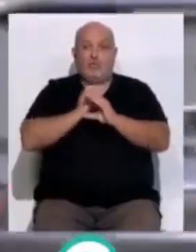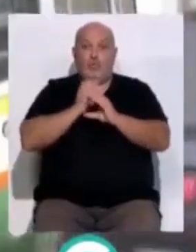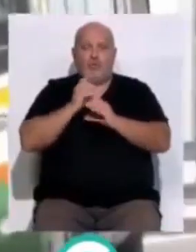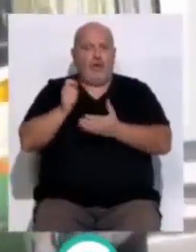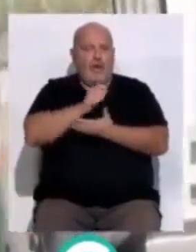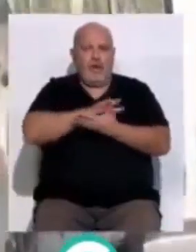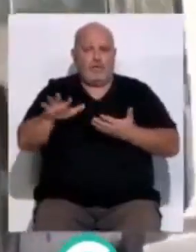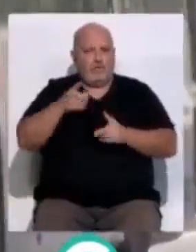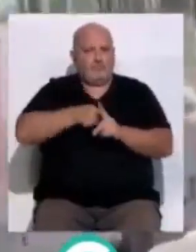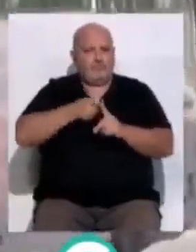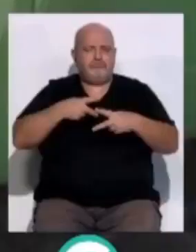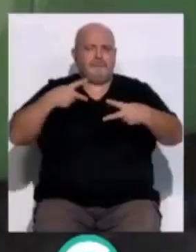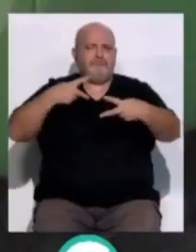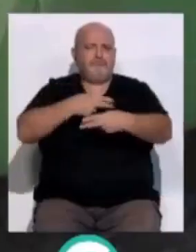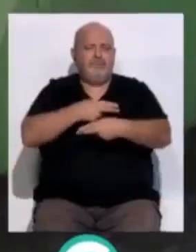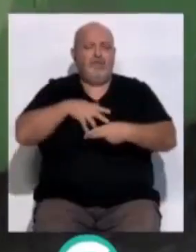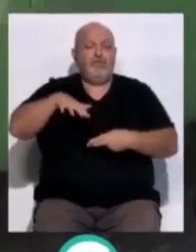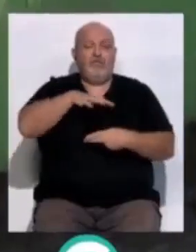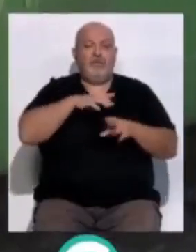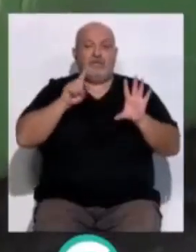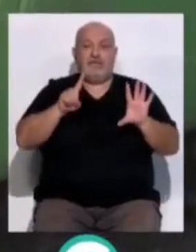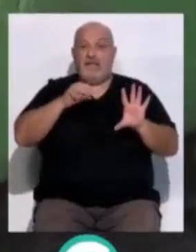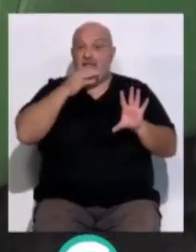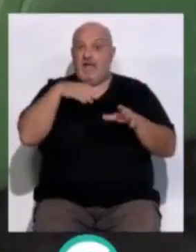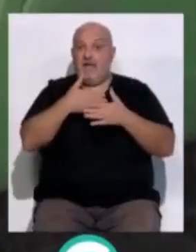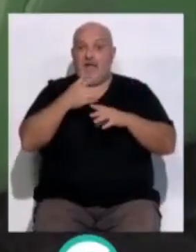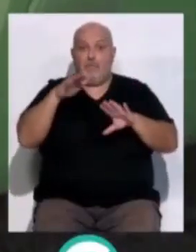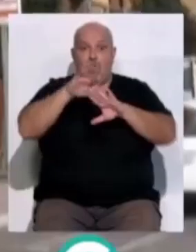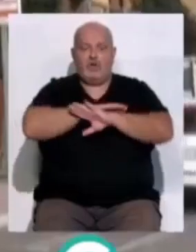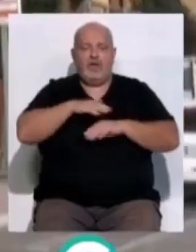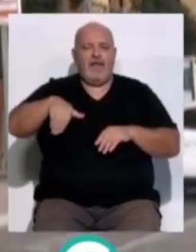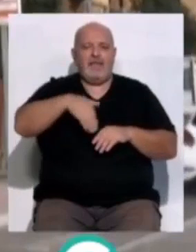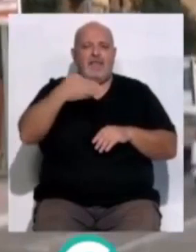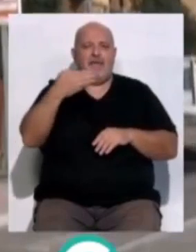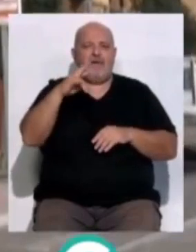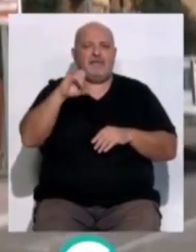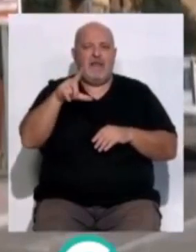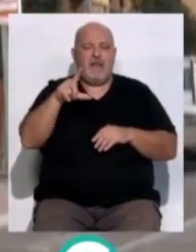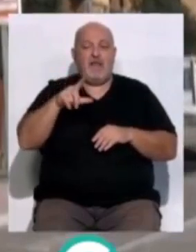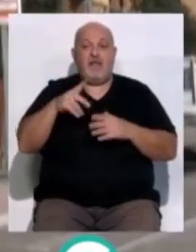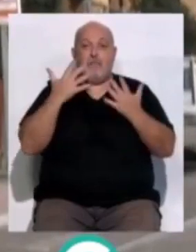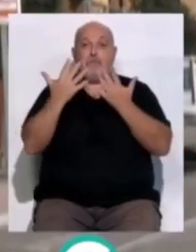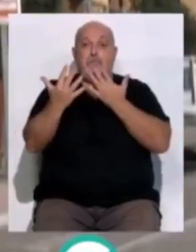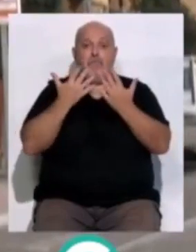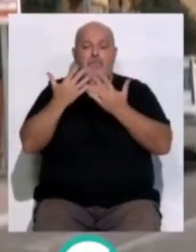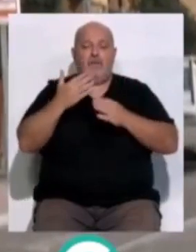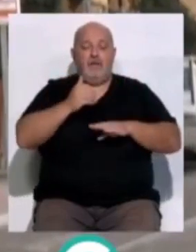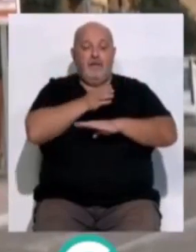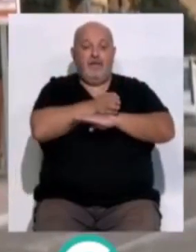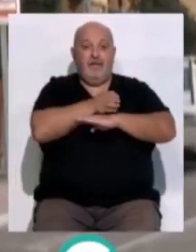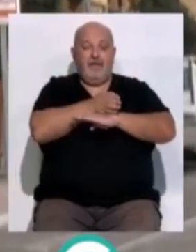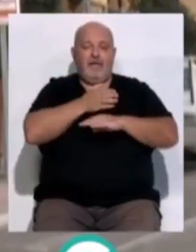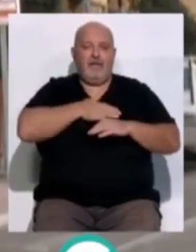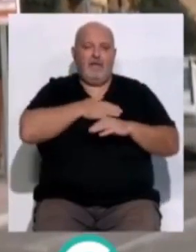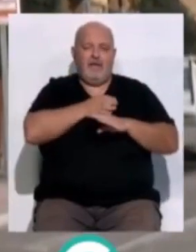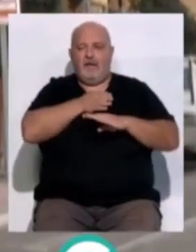es gratuito y se corta el tráfico desde las 6 de la tarde a la medianoche en la calle Brasil y el tramo del Paseo Marítimo comprendido desde esta